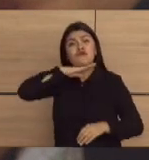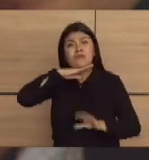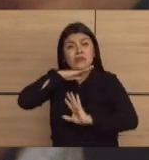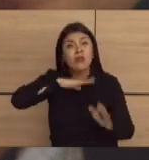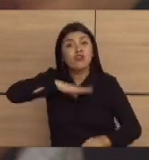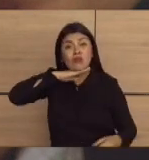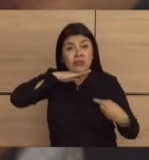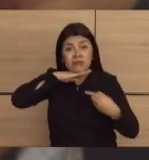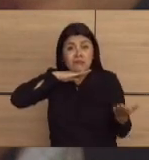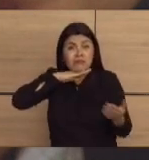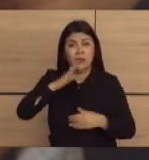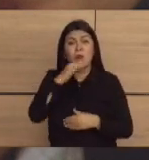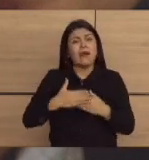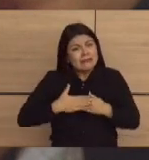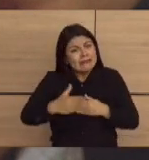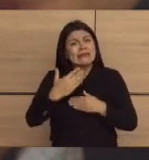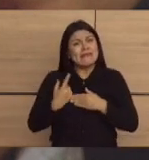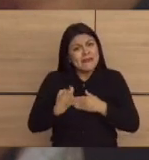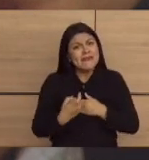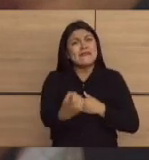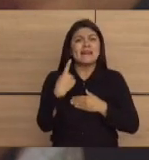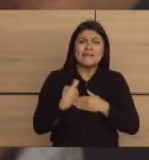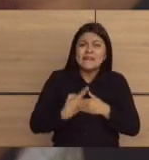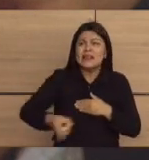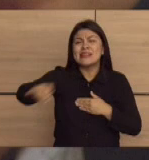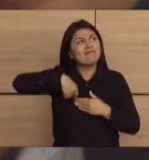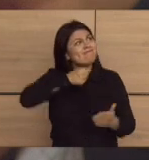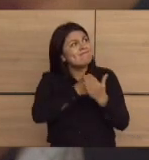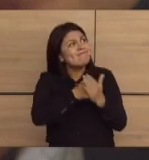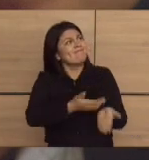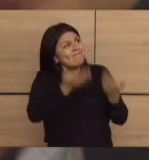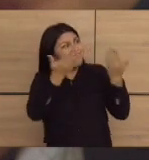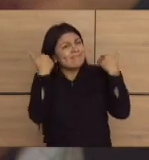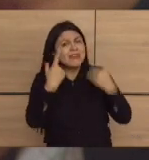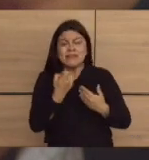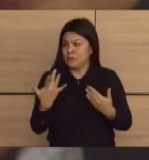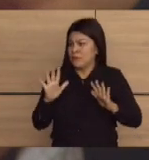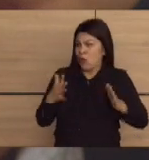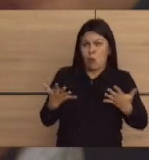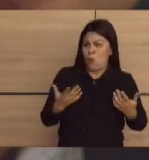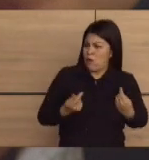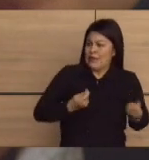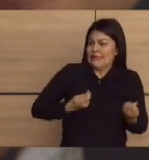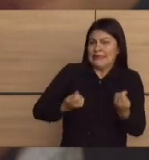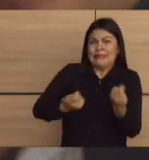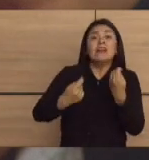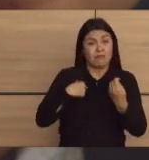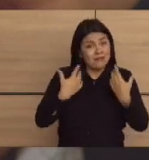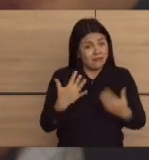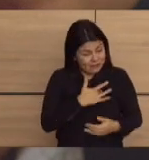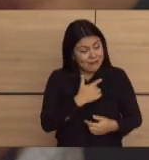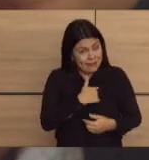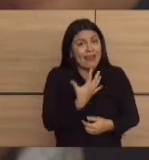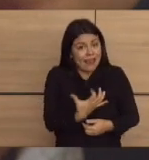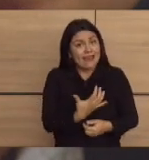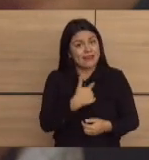acumulado históricamente, los reclamos son válidos, pero aquí hemos mostrado no solamente voluntad, sino que